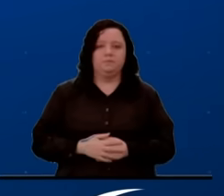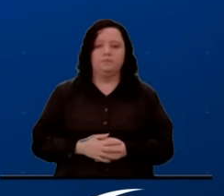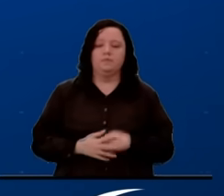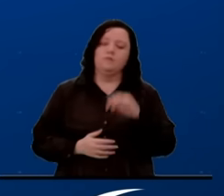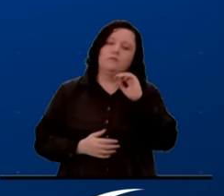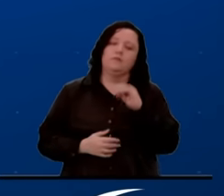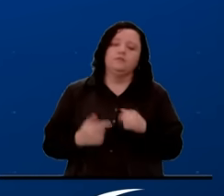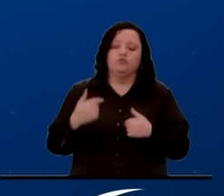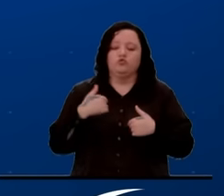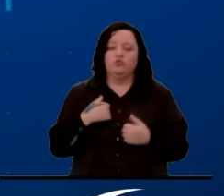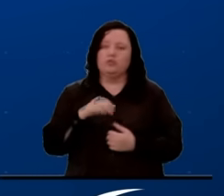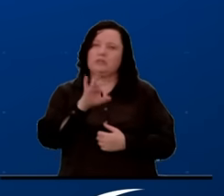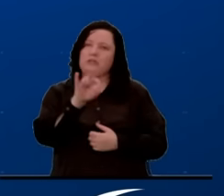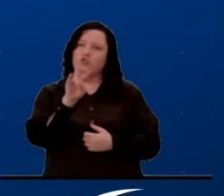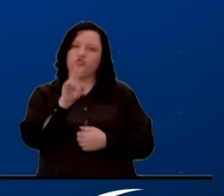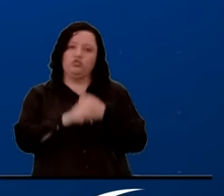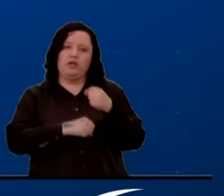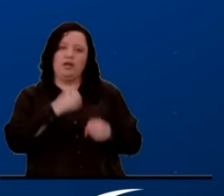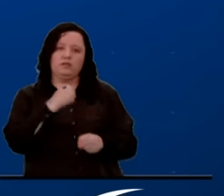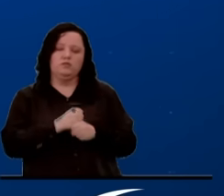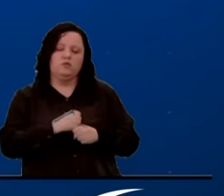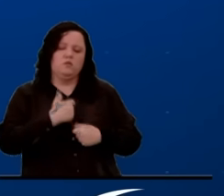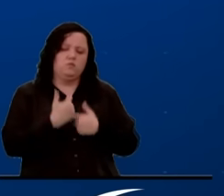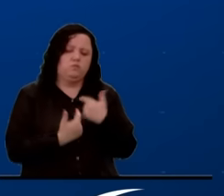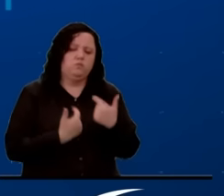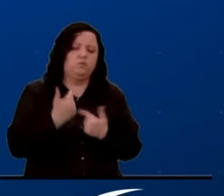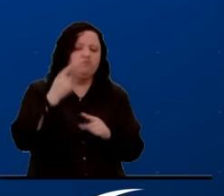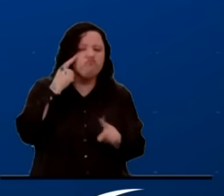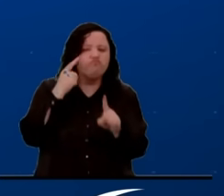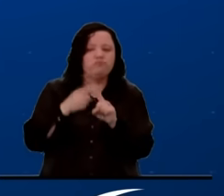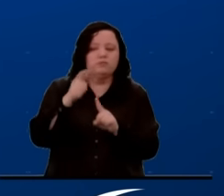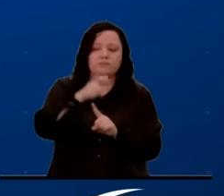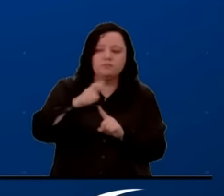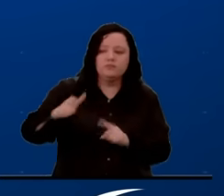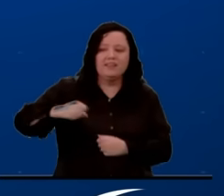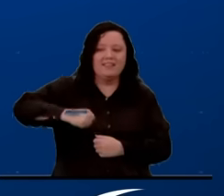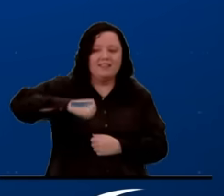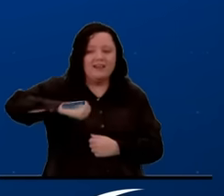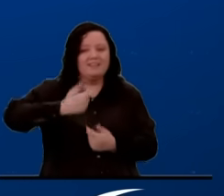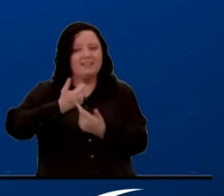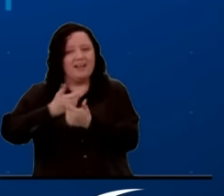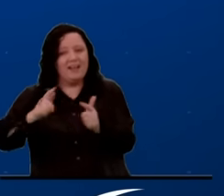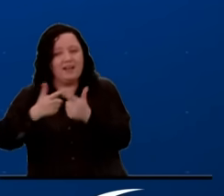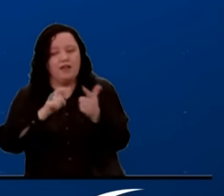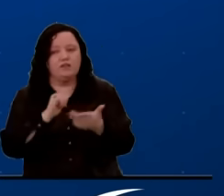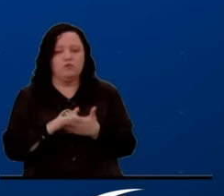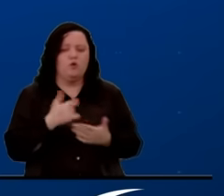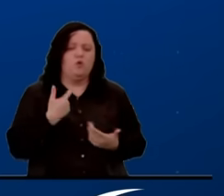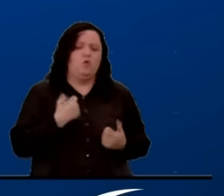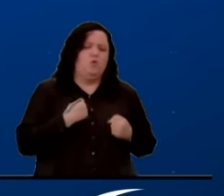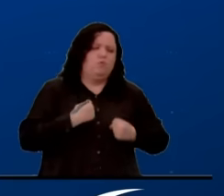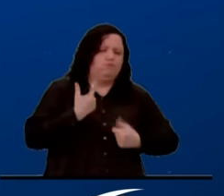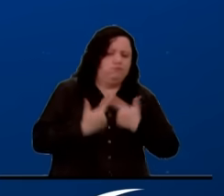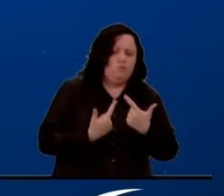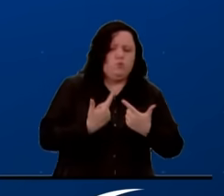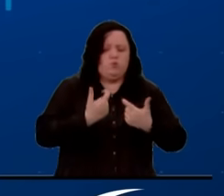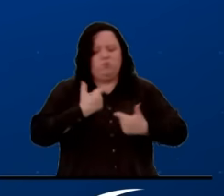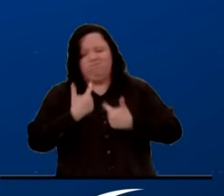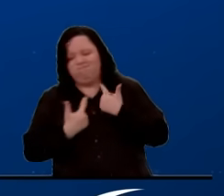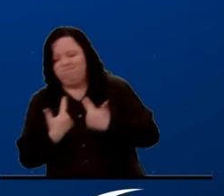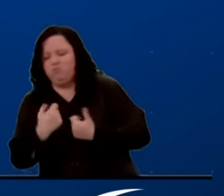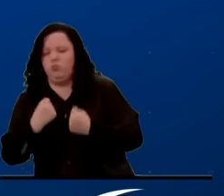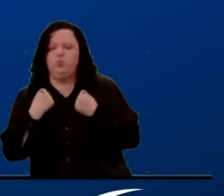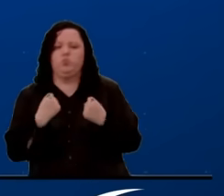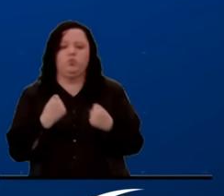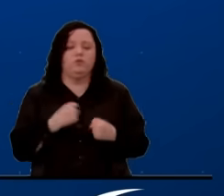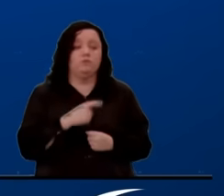Durante mis más de 32 años de lucha constante por los derechos y libertades, he tenido que enfrentar duras batallas. Quienes han